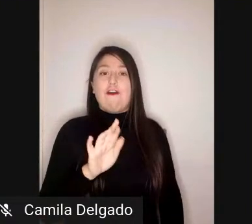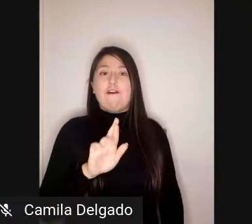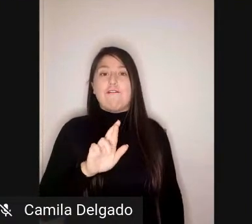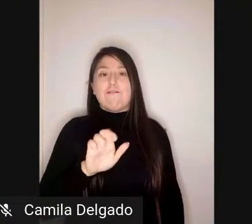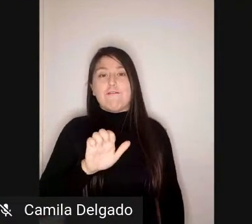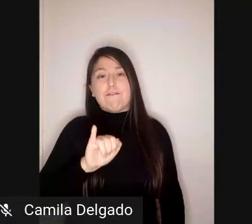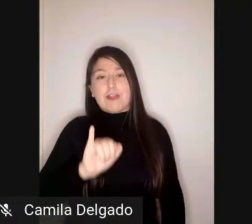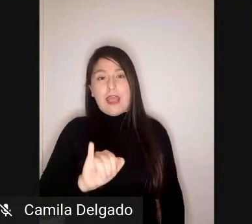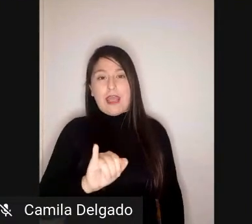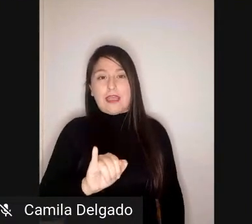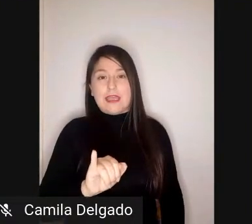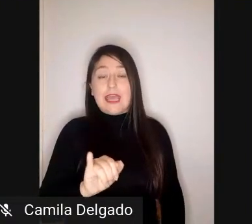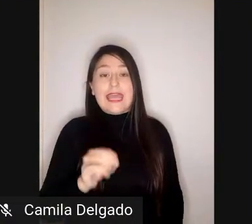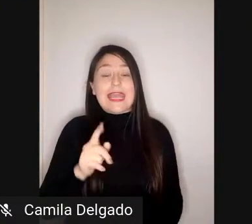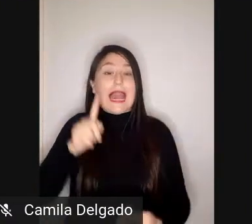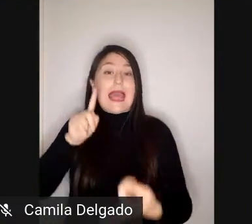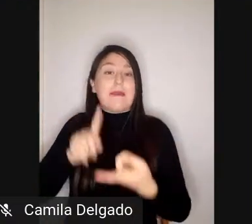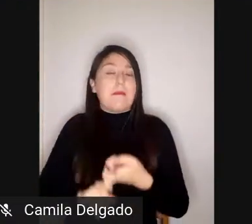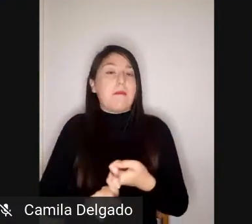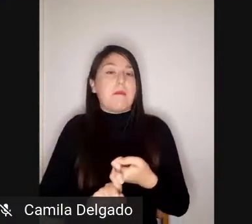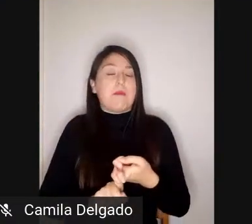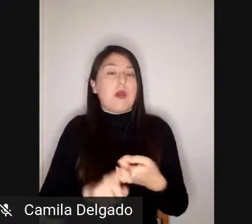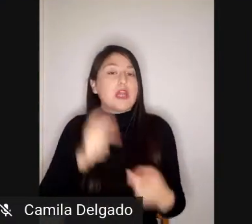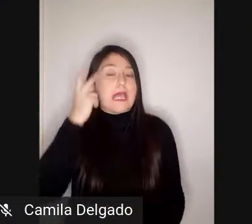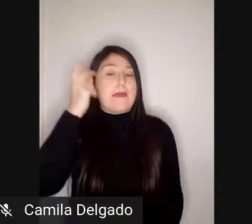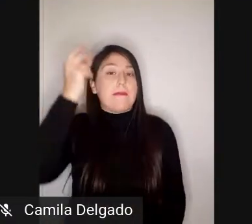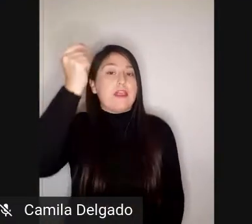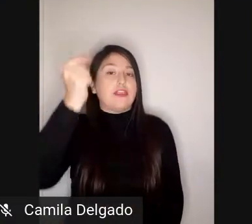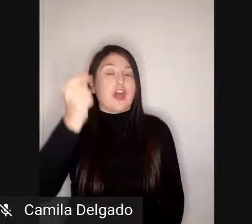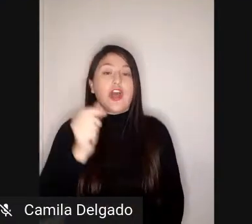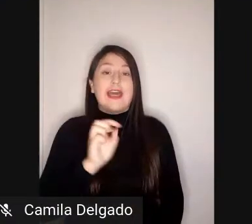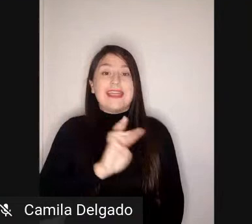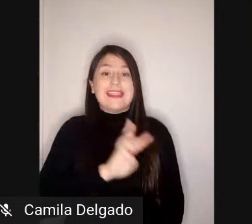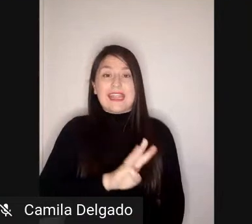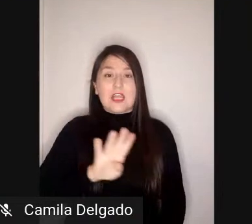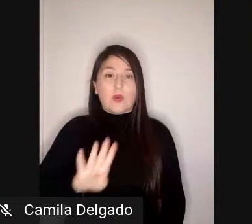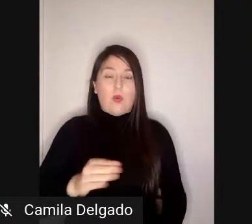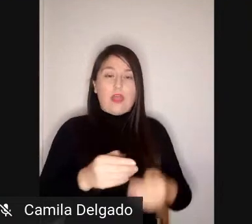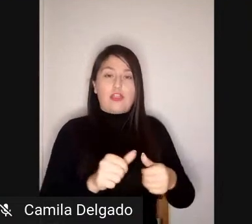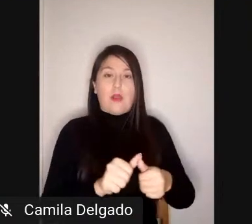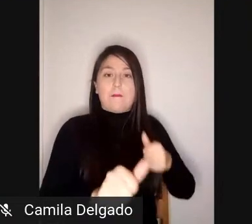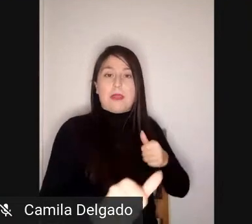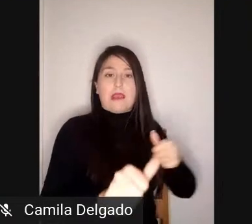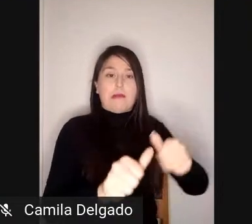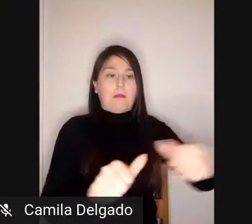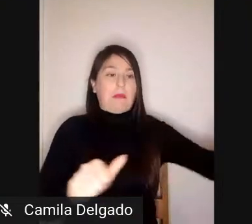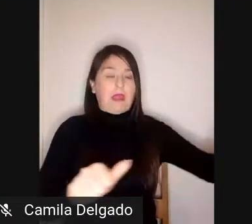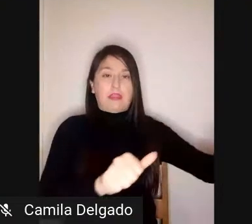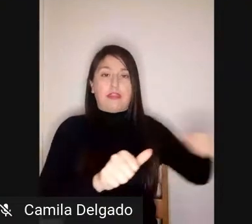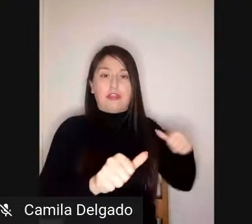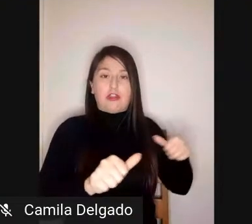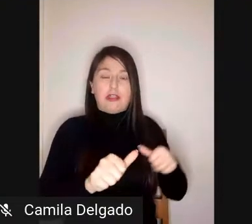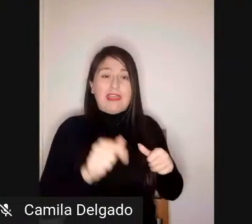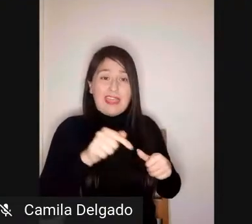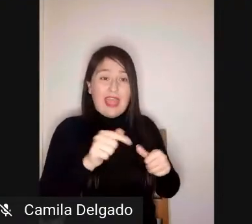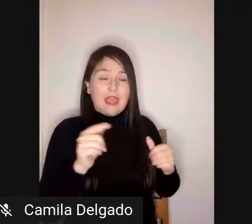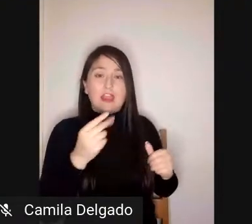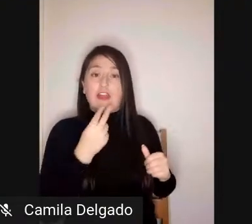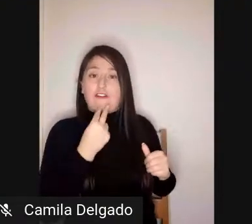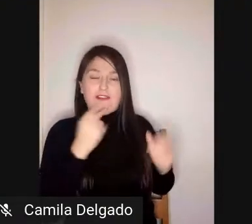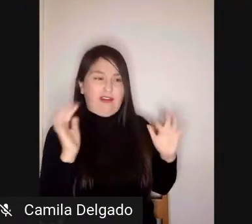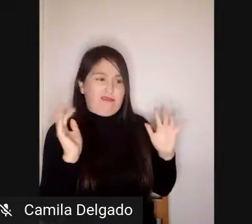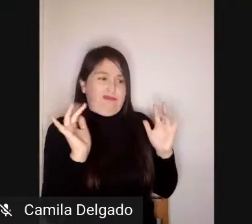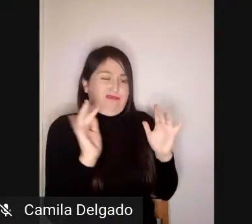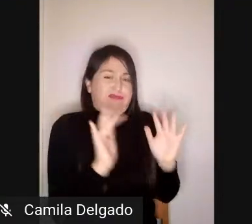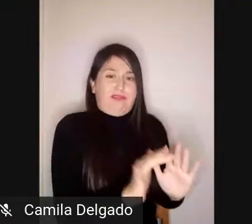casita con una kitchenette y medían 34 metros cuadrados cada casa. Y ahí está el hacinamiento, no está solamente en los